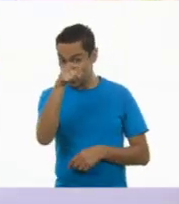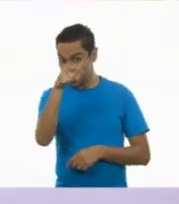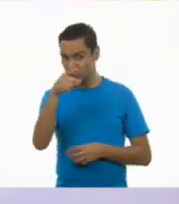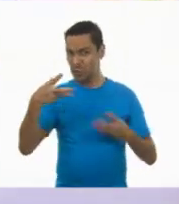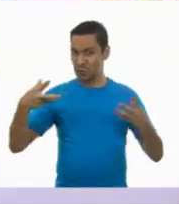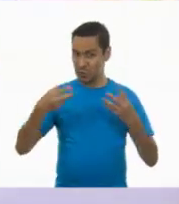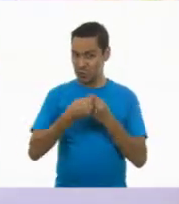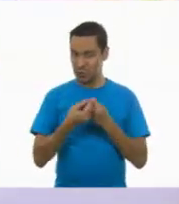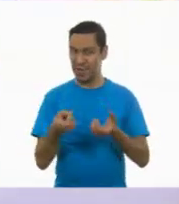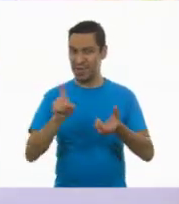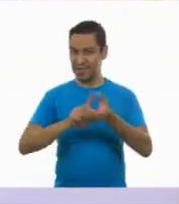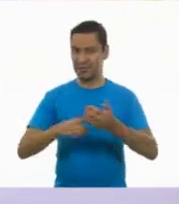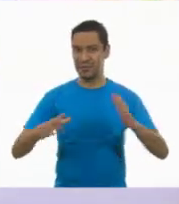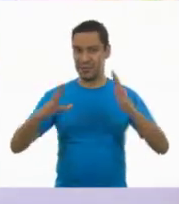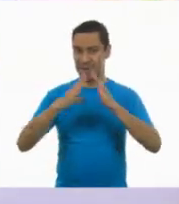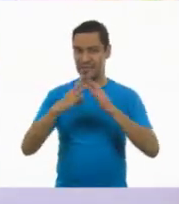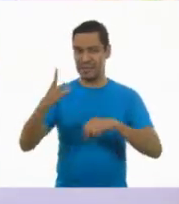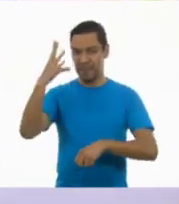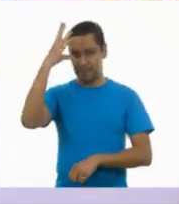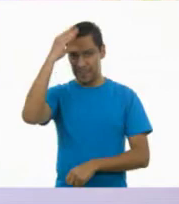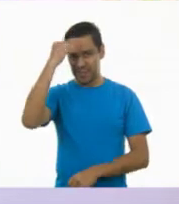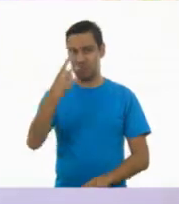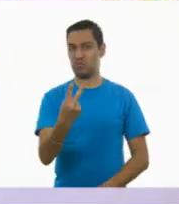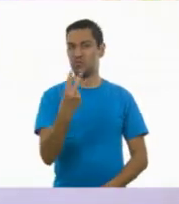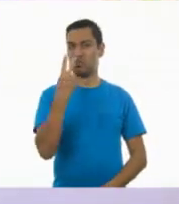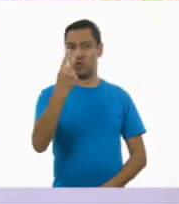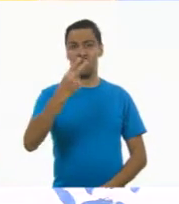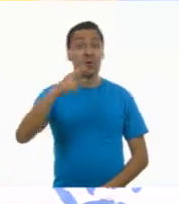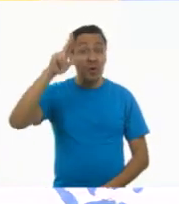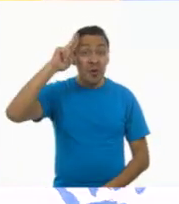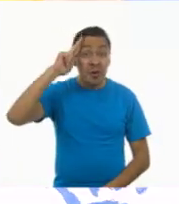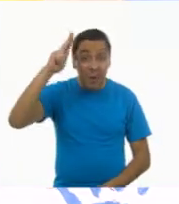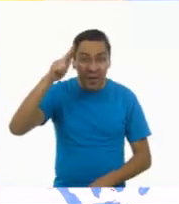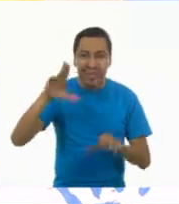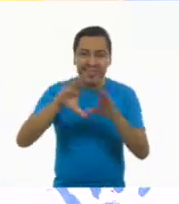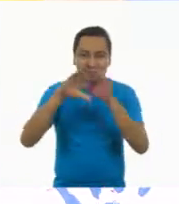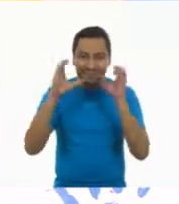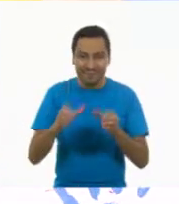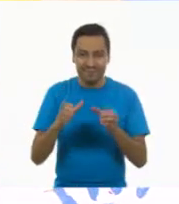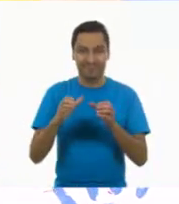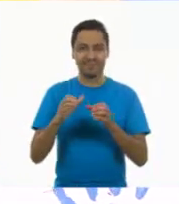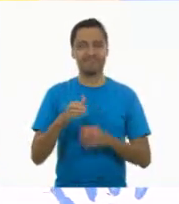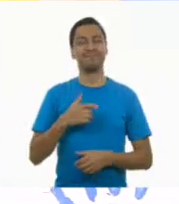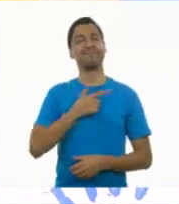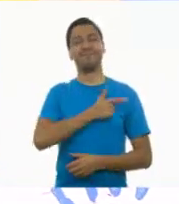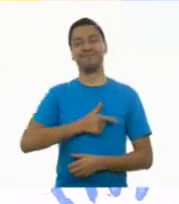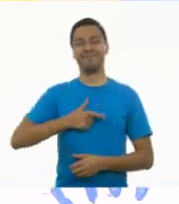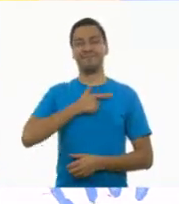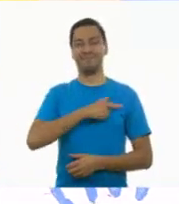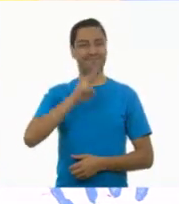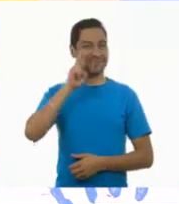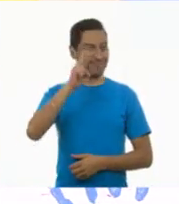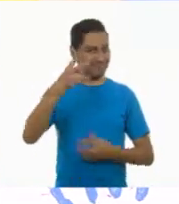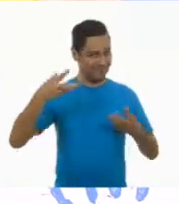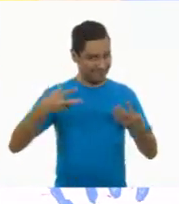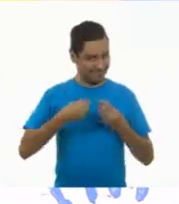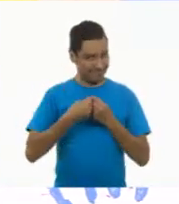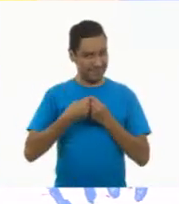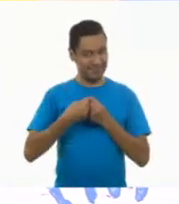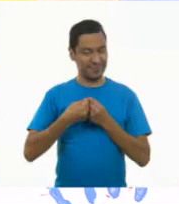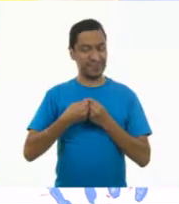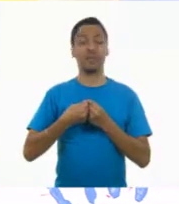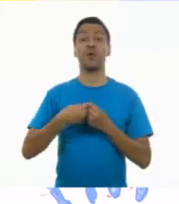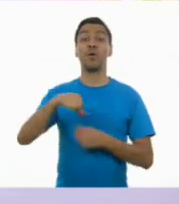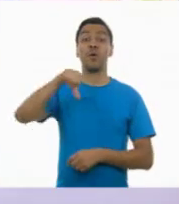a Aprende en Casa 2? ¡Hola! ¿Cómo están? ¡Qué bueno que nos acompañan! Oye, hoy vamos